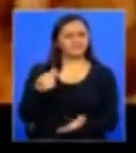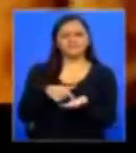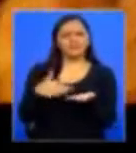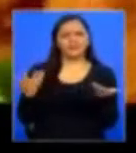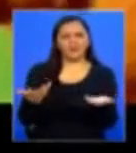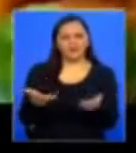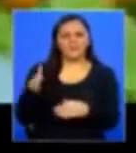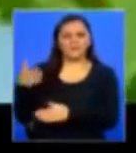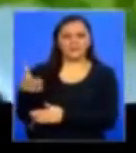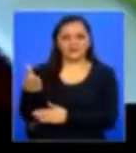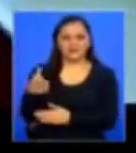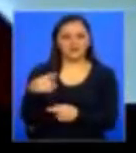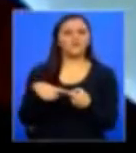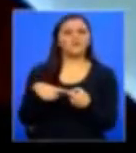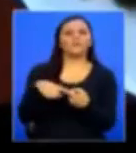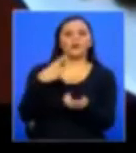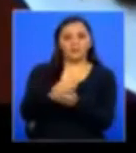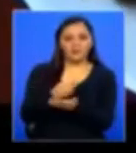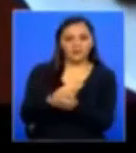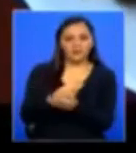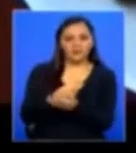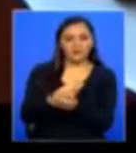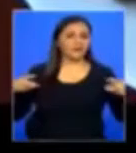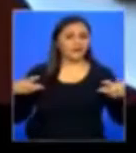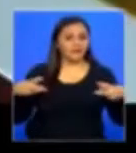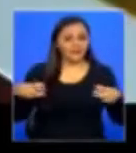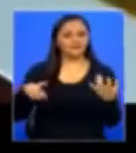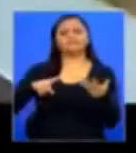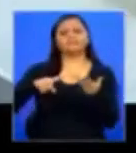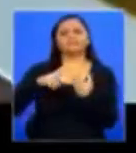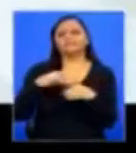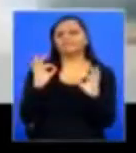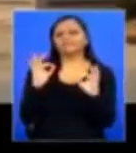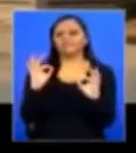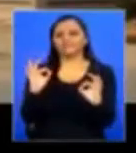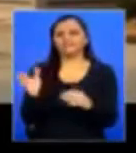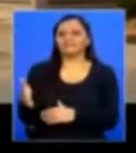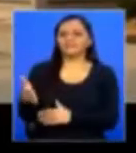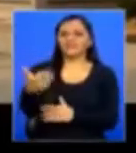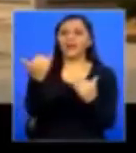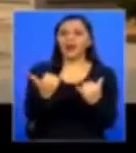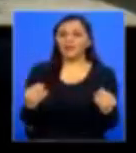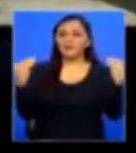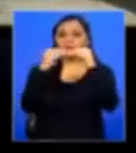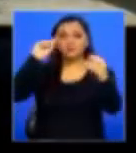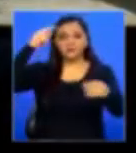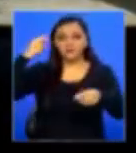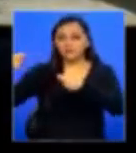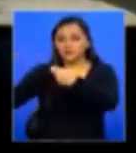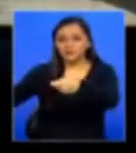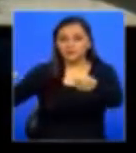base de pescado, camarón, cangrejo y otras delicias del mar. Aquí las obras de la Revolución